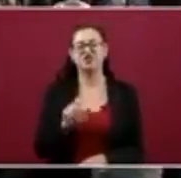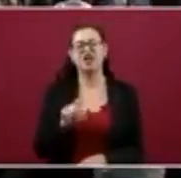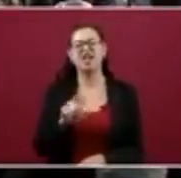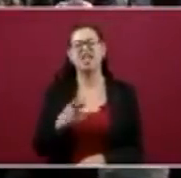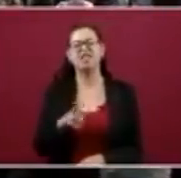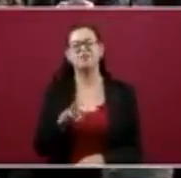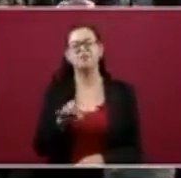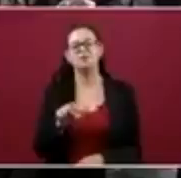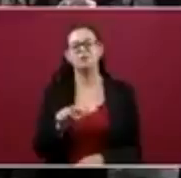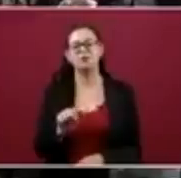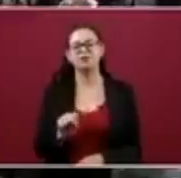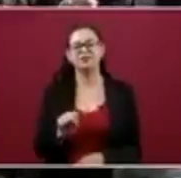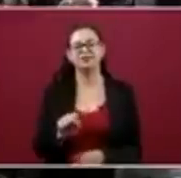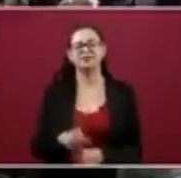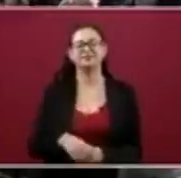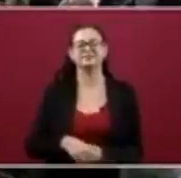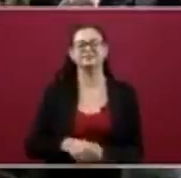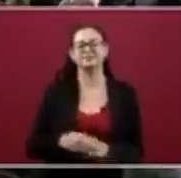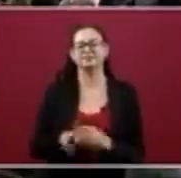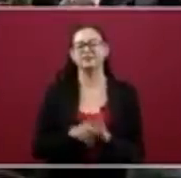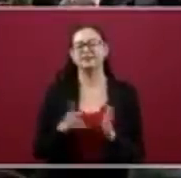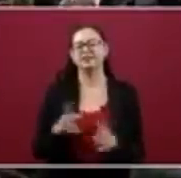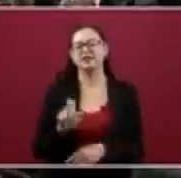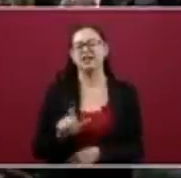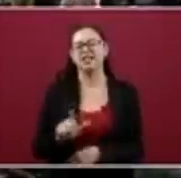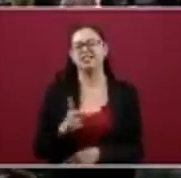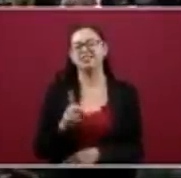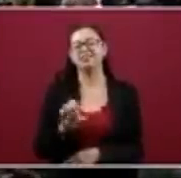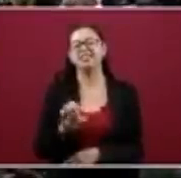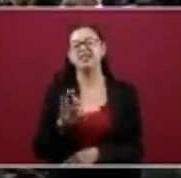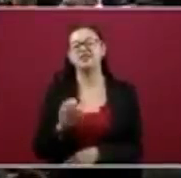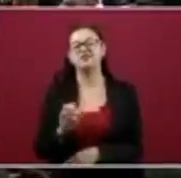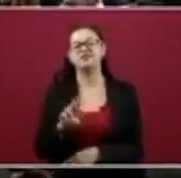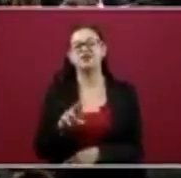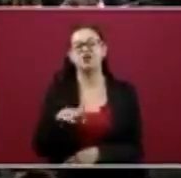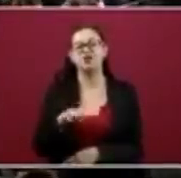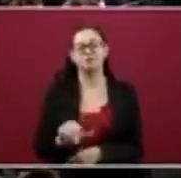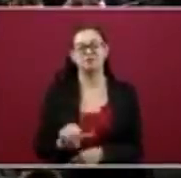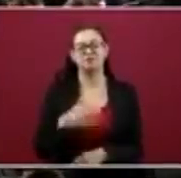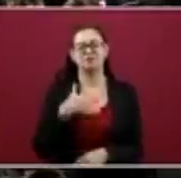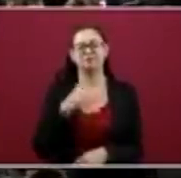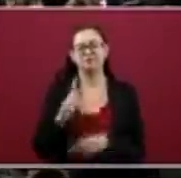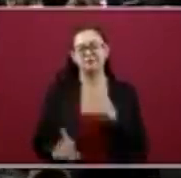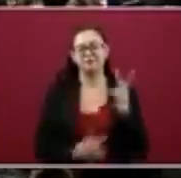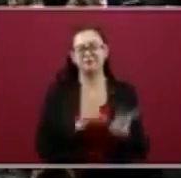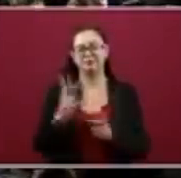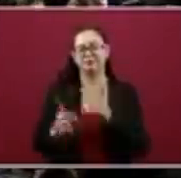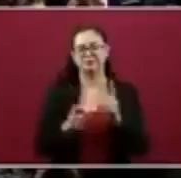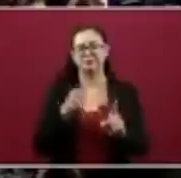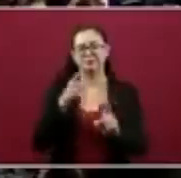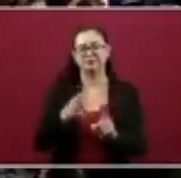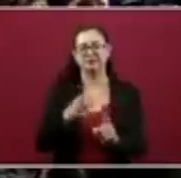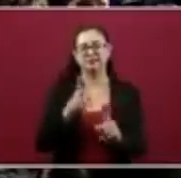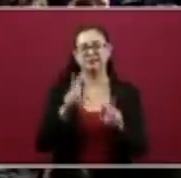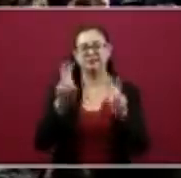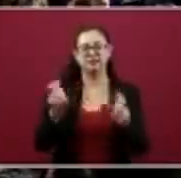humor y sátira El Deforma. Mi pregunta va dirigida principalmente a sus primeros 100 días de